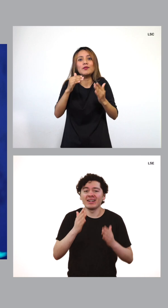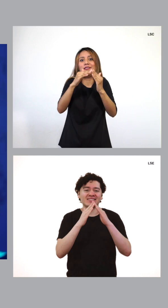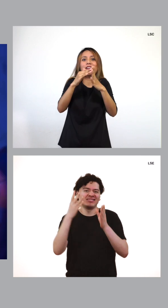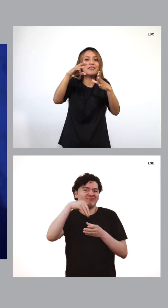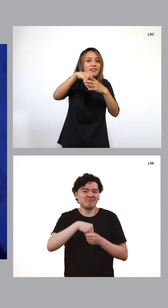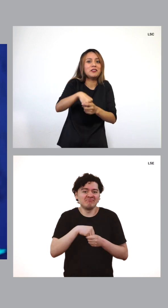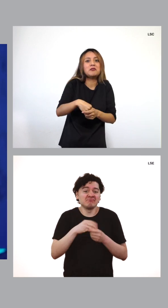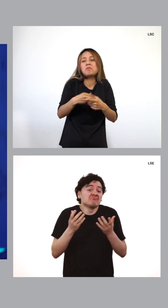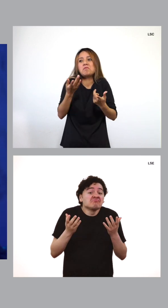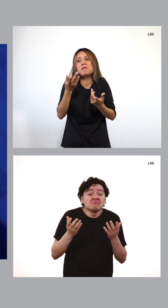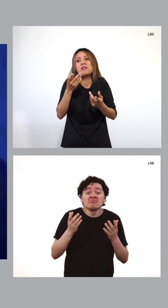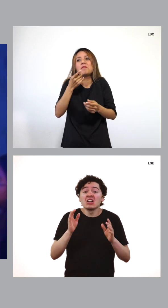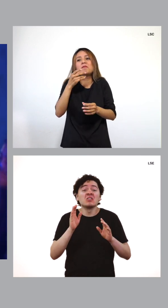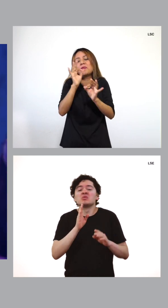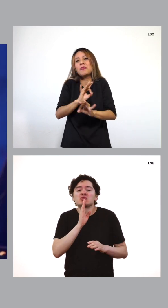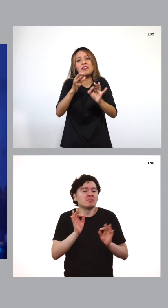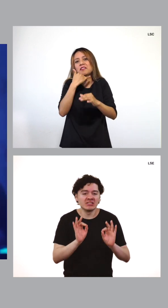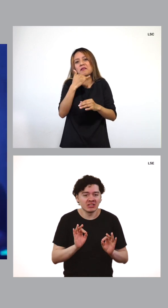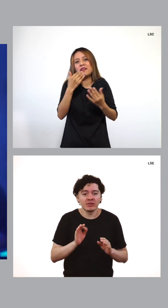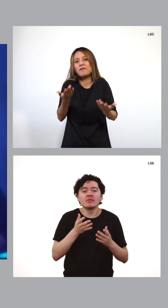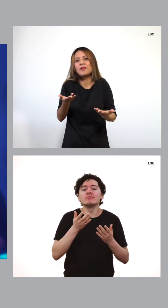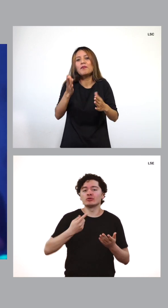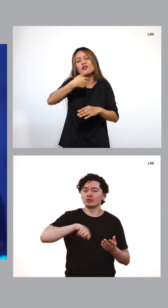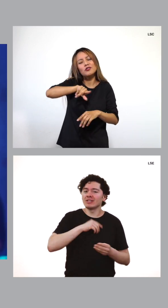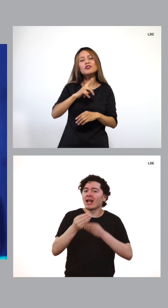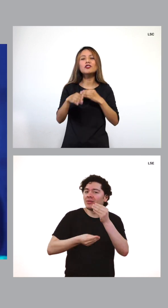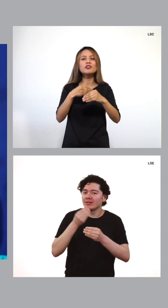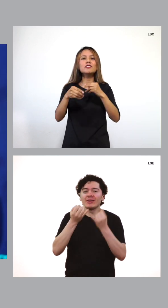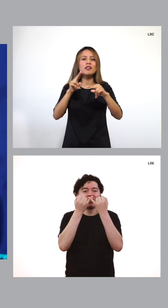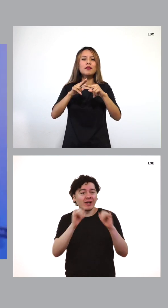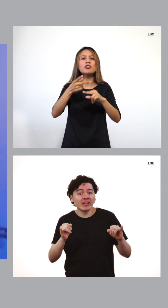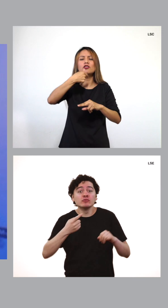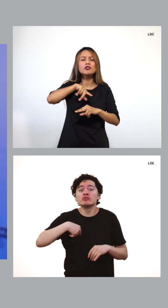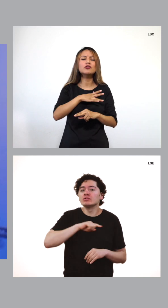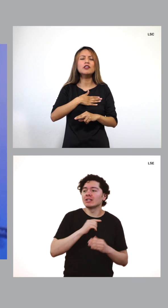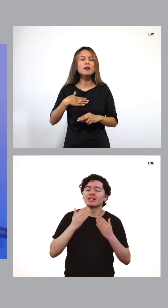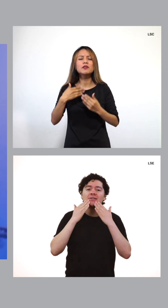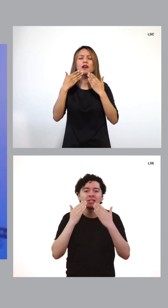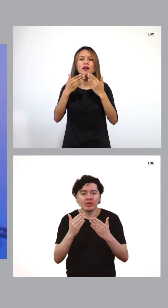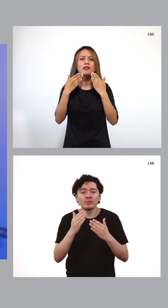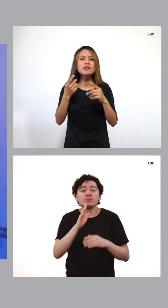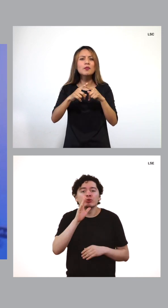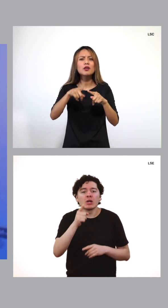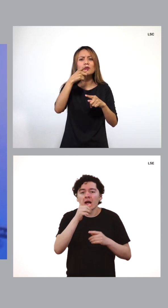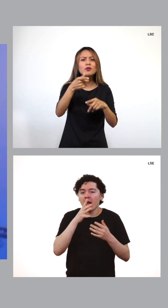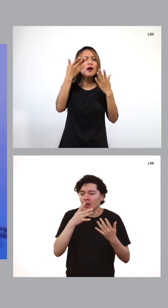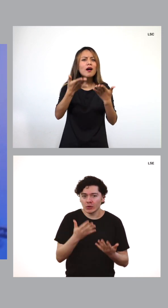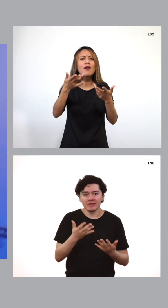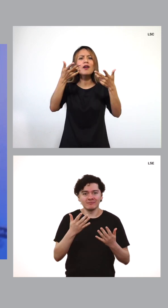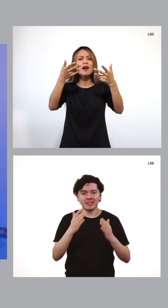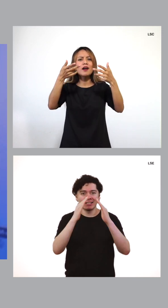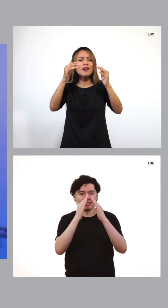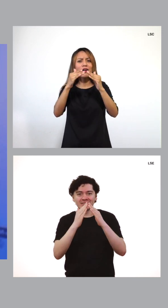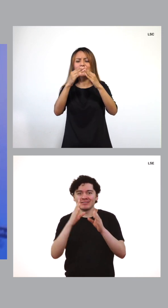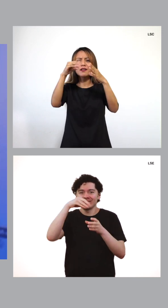compañeros se colocan para poder empezar a predicar? Solamente quiero decirte gracias. Gracias por estar ahí sentado, por estar conectado